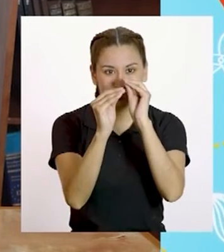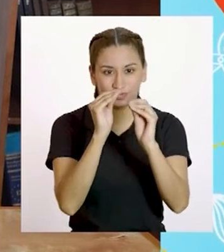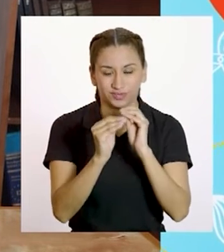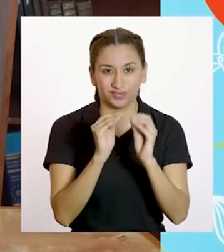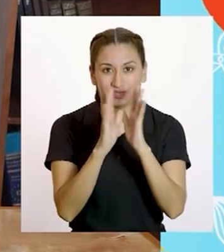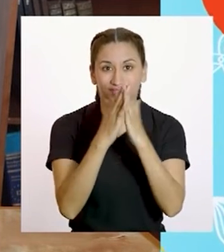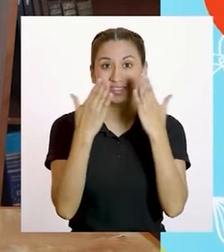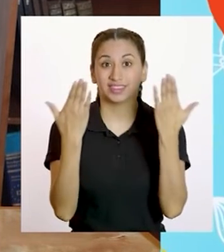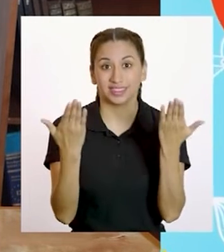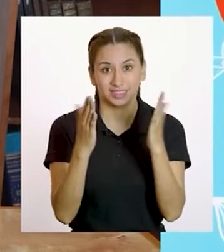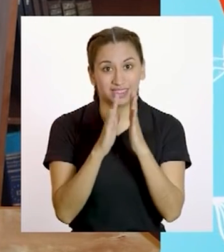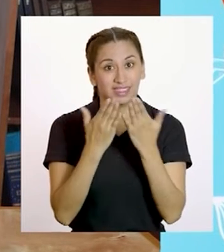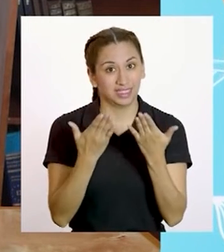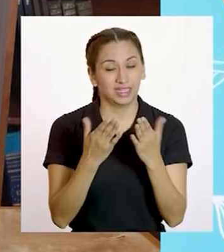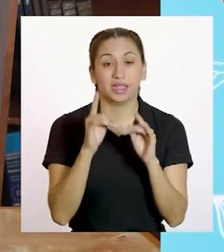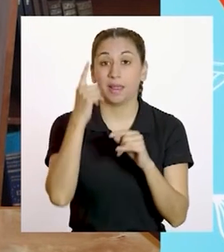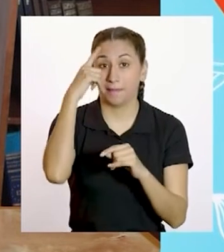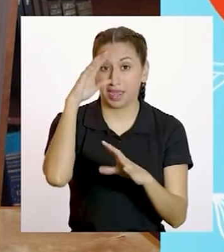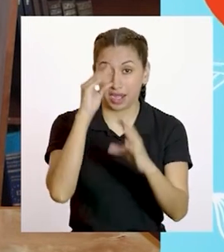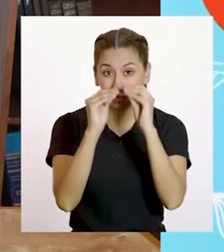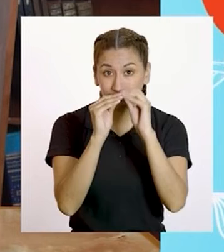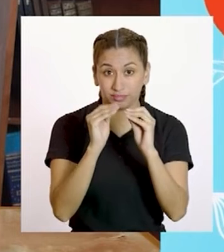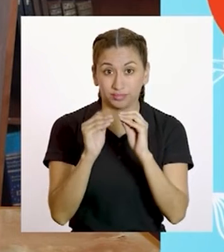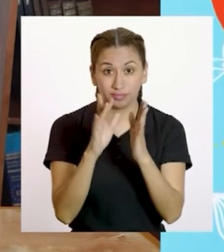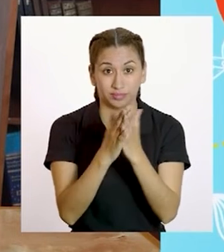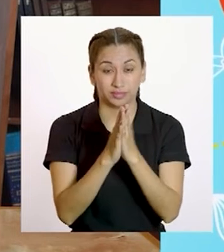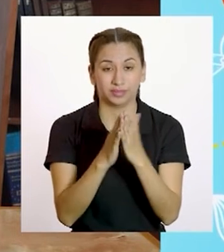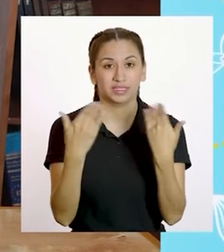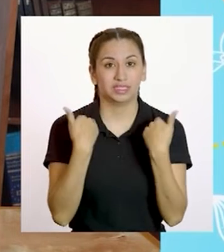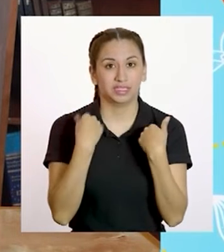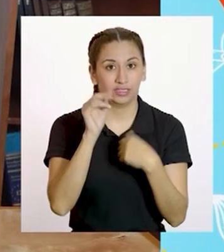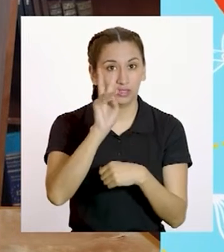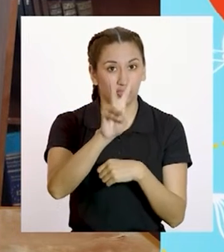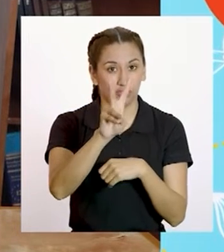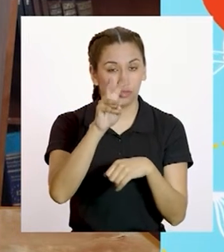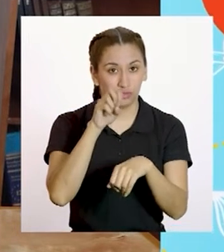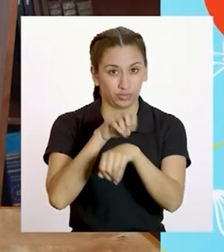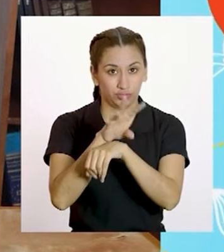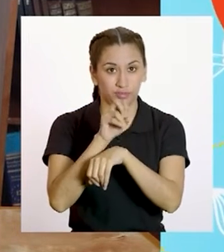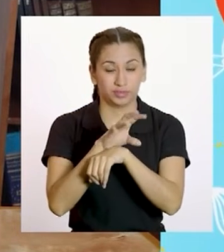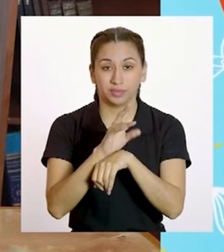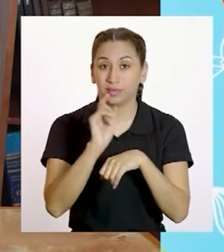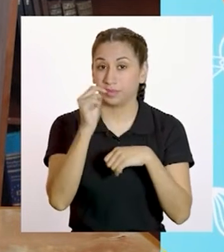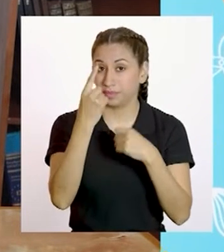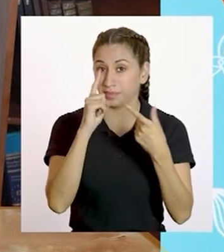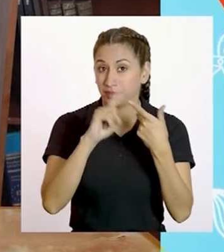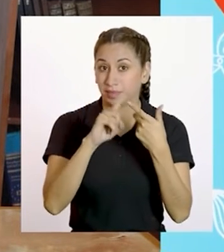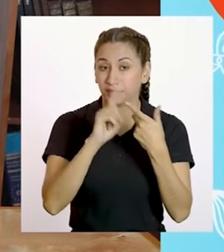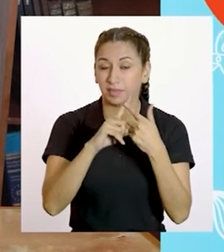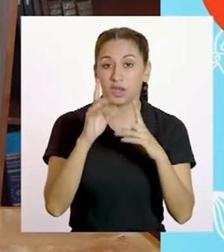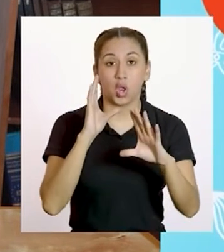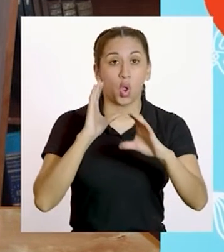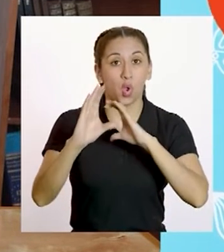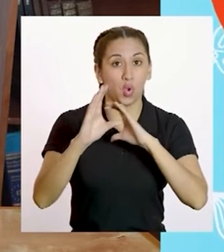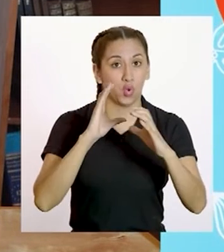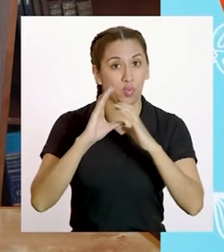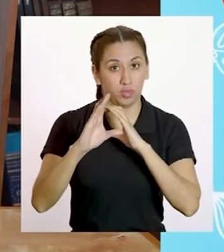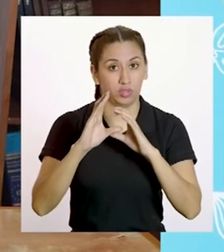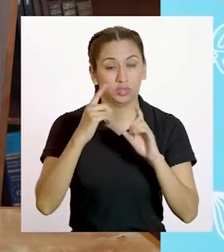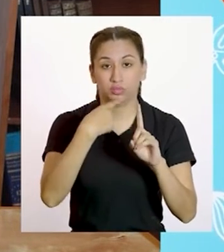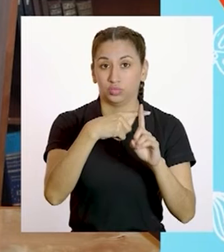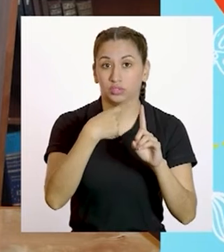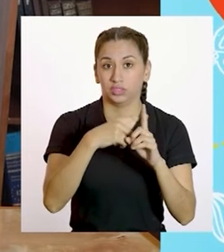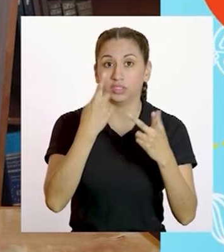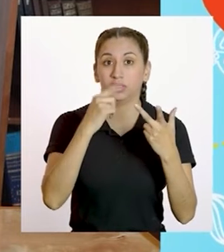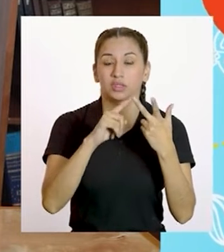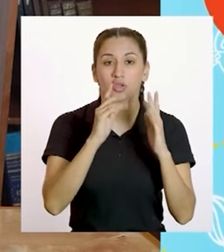la cartilla. Para planificar la cartilla se deben seguir 2 pequeños pasos: establecer la situación